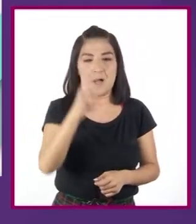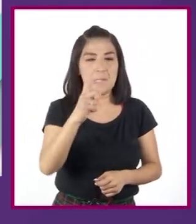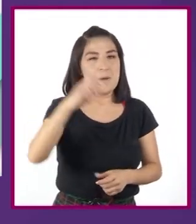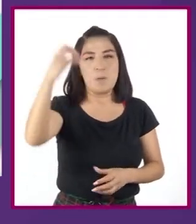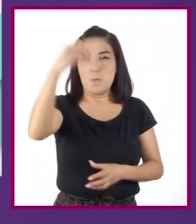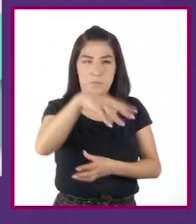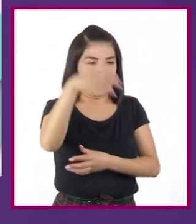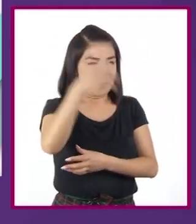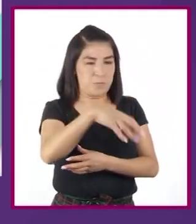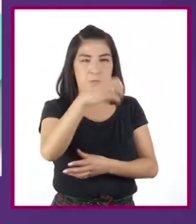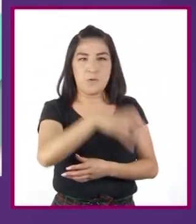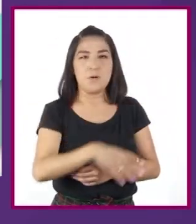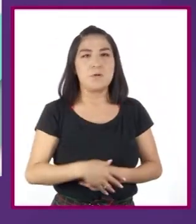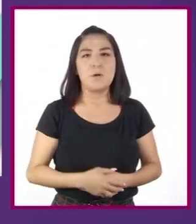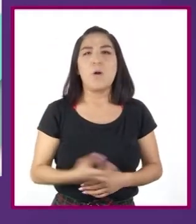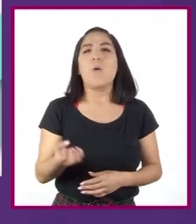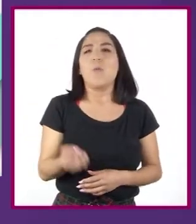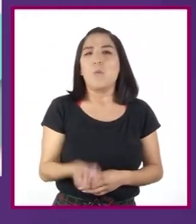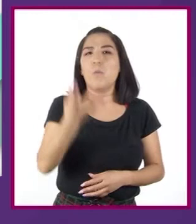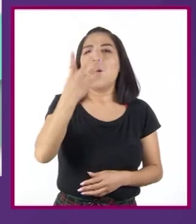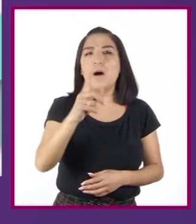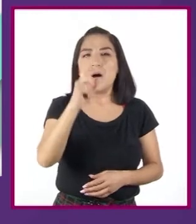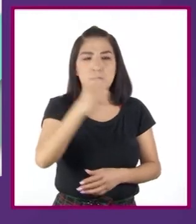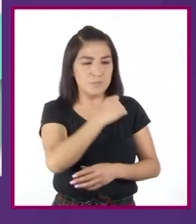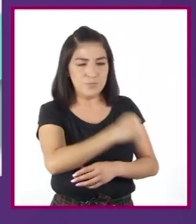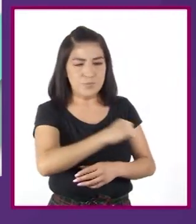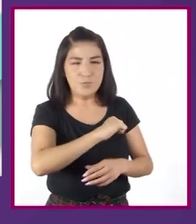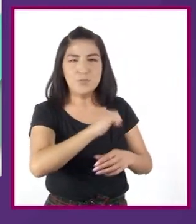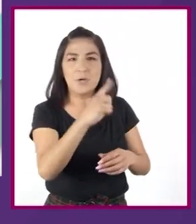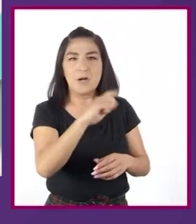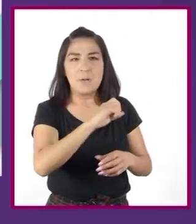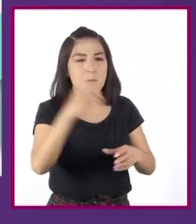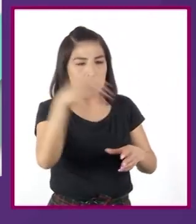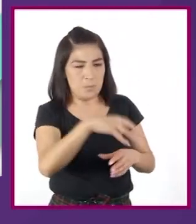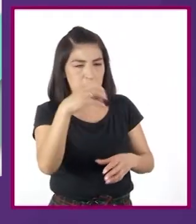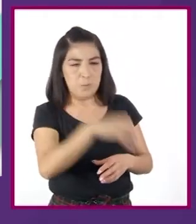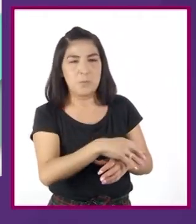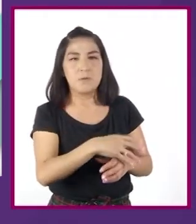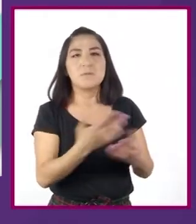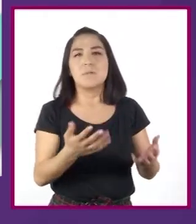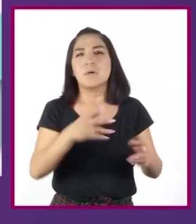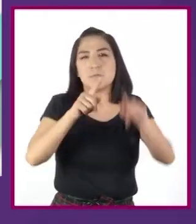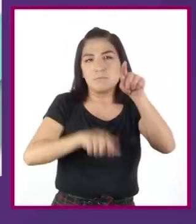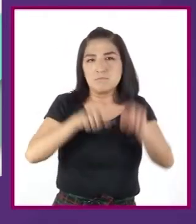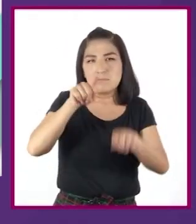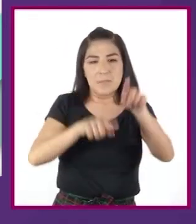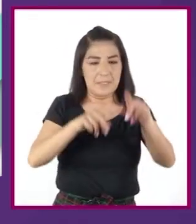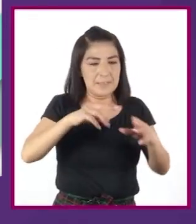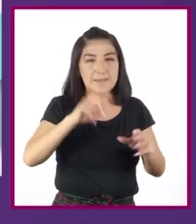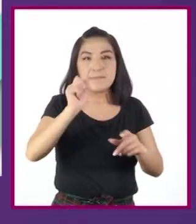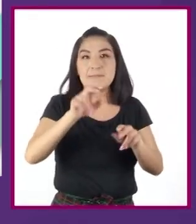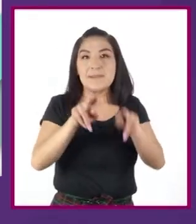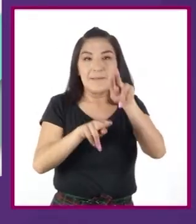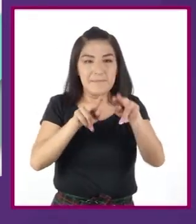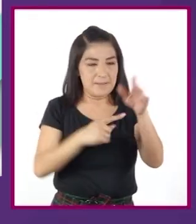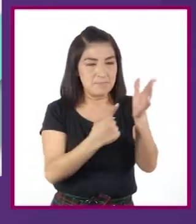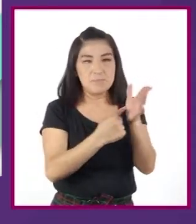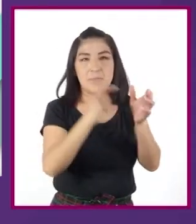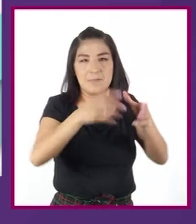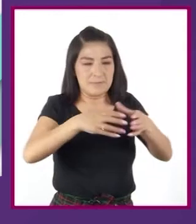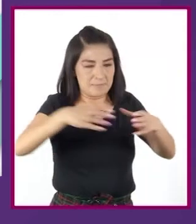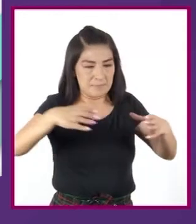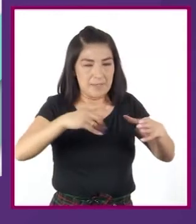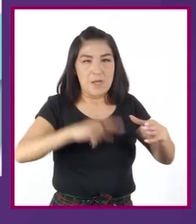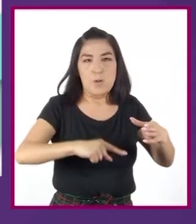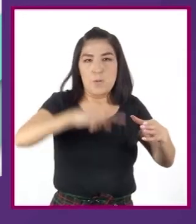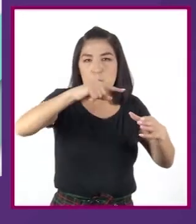agua. ¿Cuál de las gráficas representa la manera en que varía el nivel de agua en el recipiente